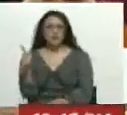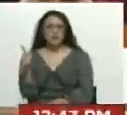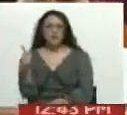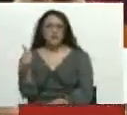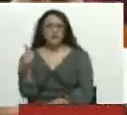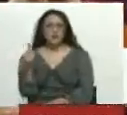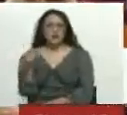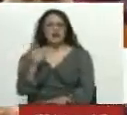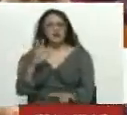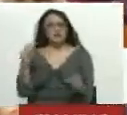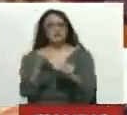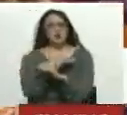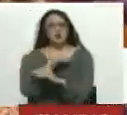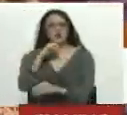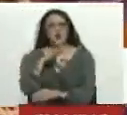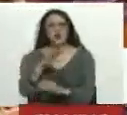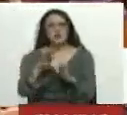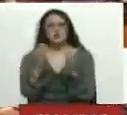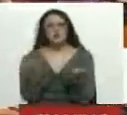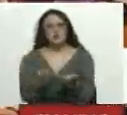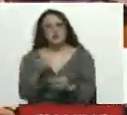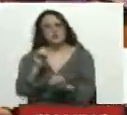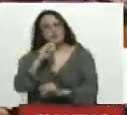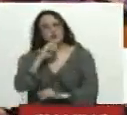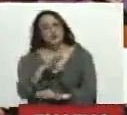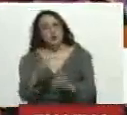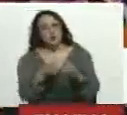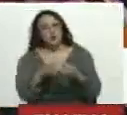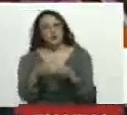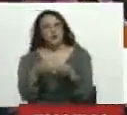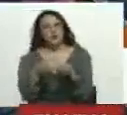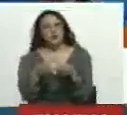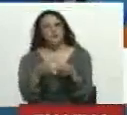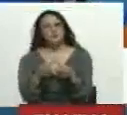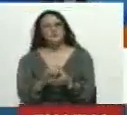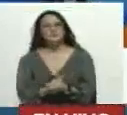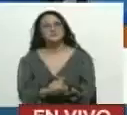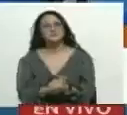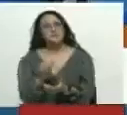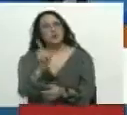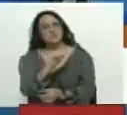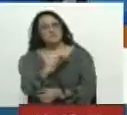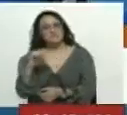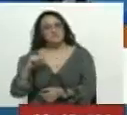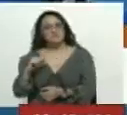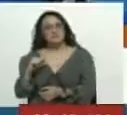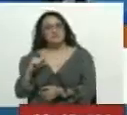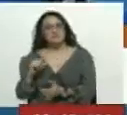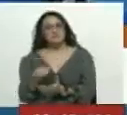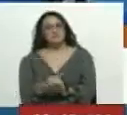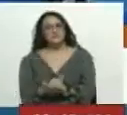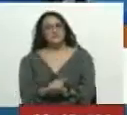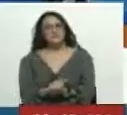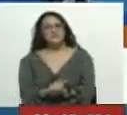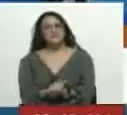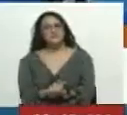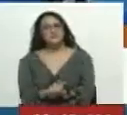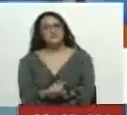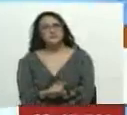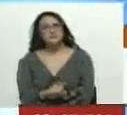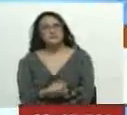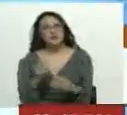de ellos porque la historia de la humanidad es la historia del colectivo no del individuo y